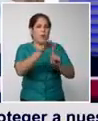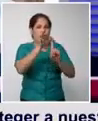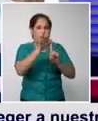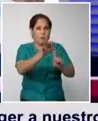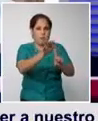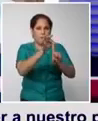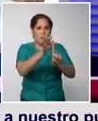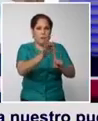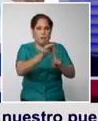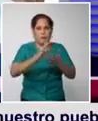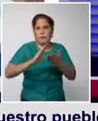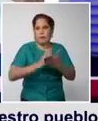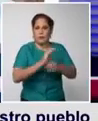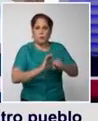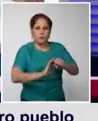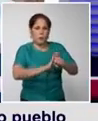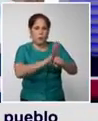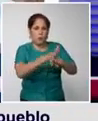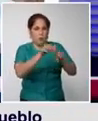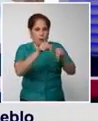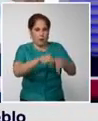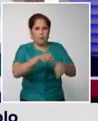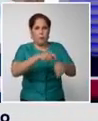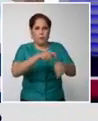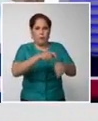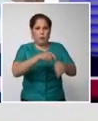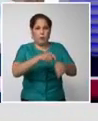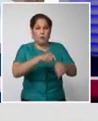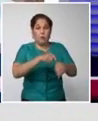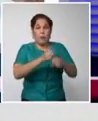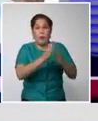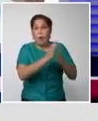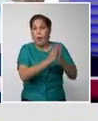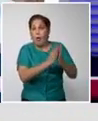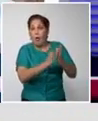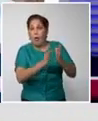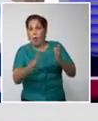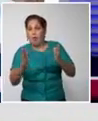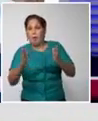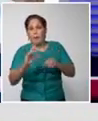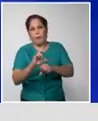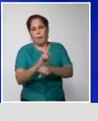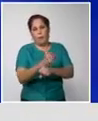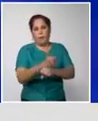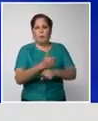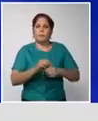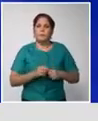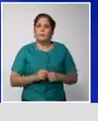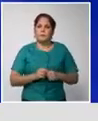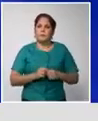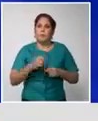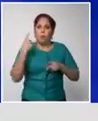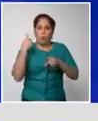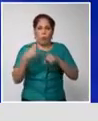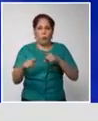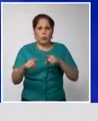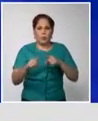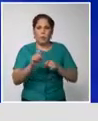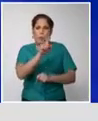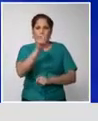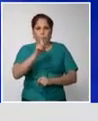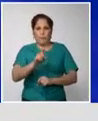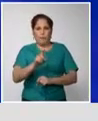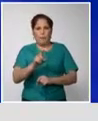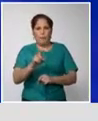contra el coronavirus, que es de más larga duración. Seguimos profundizando, doctor. Si